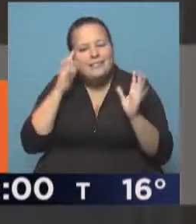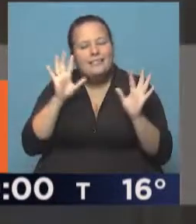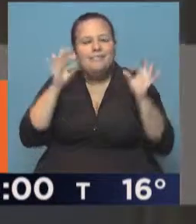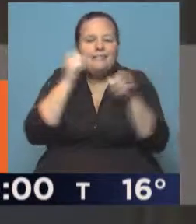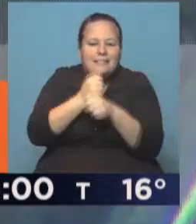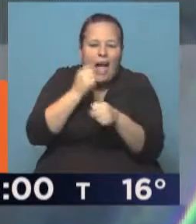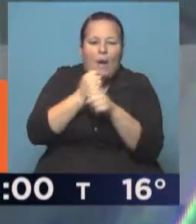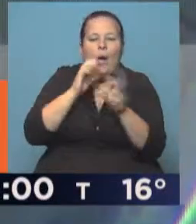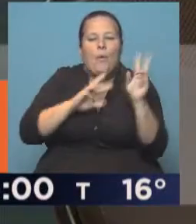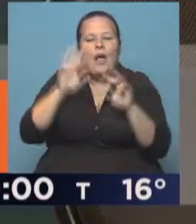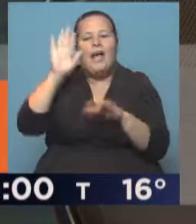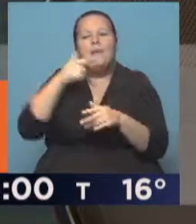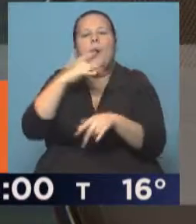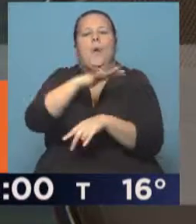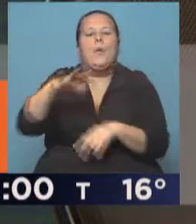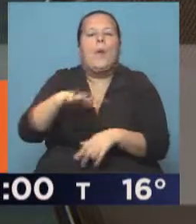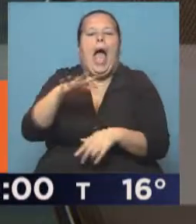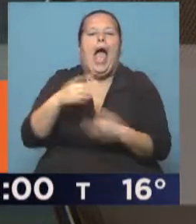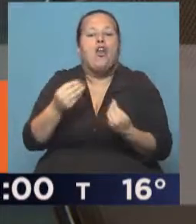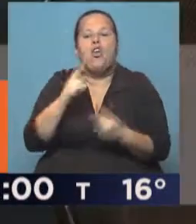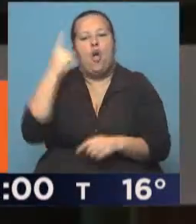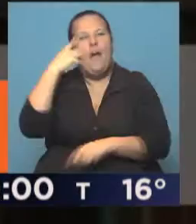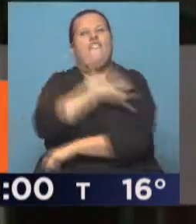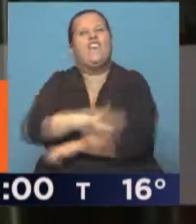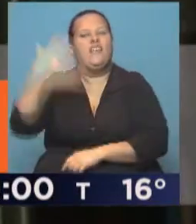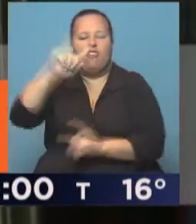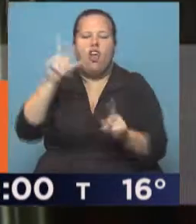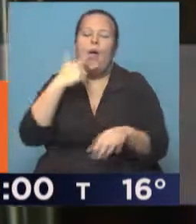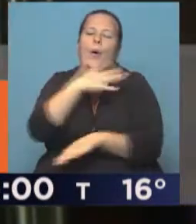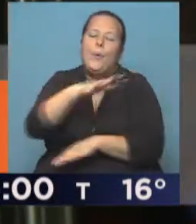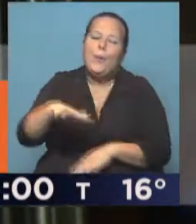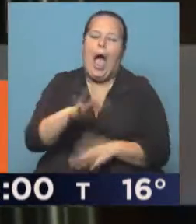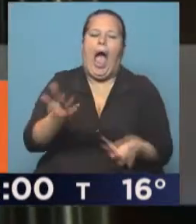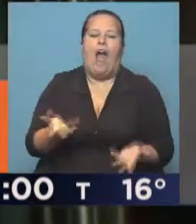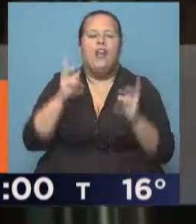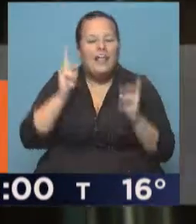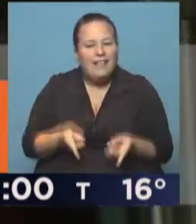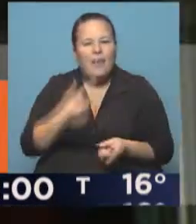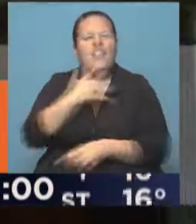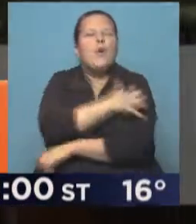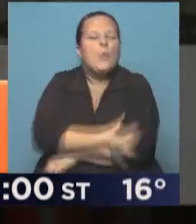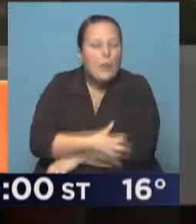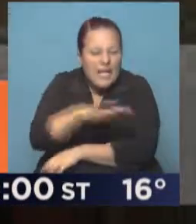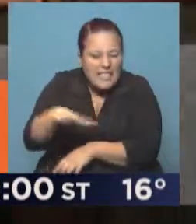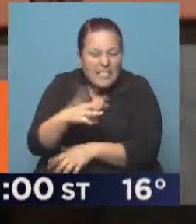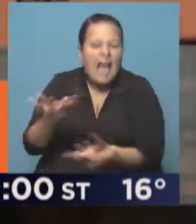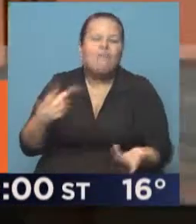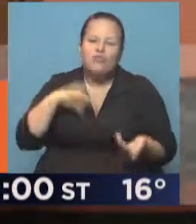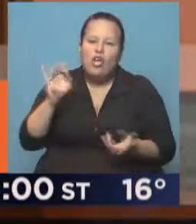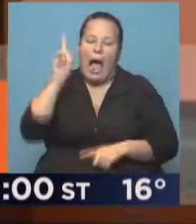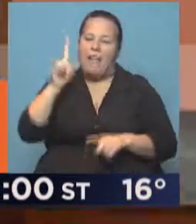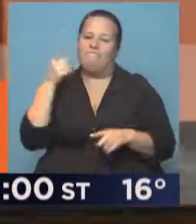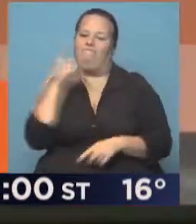ese trabajo también de llamarlo barrio barrio ver como una mirada futurista estar porque también hablar de villano yo sé que muchos